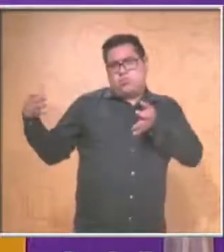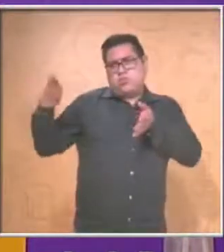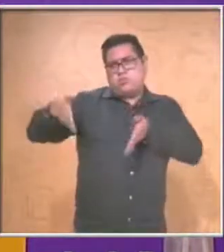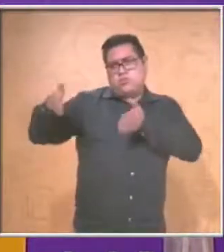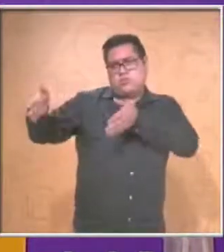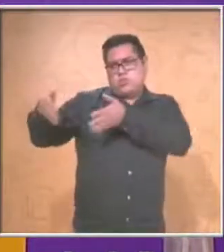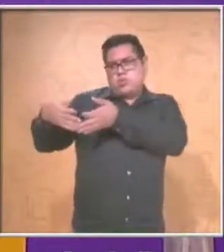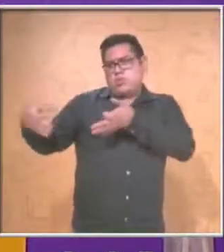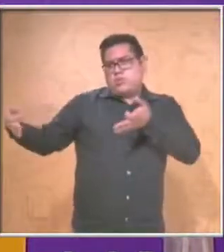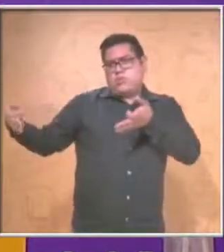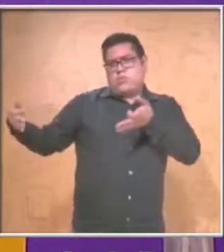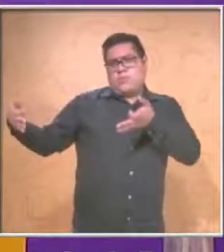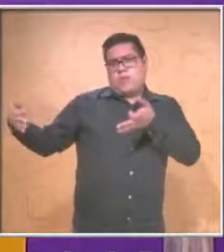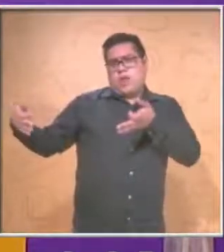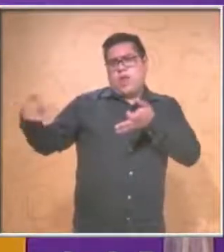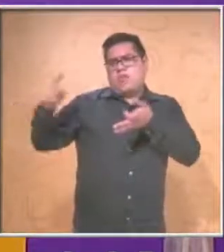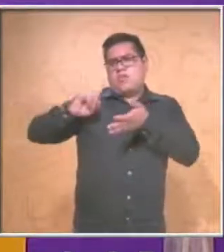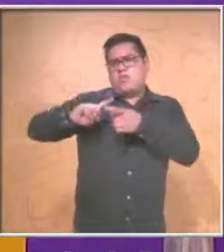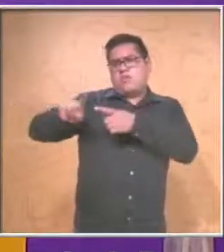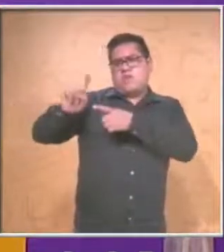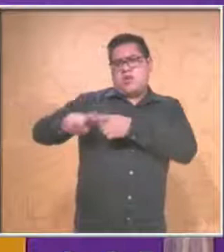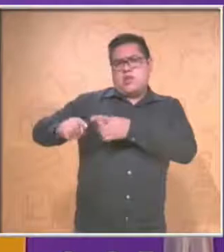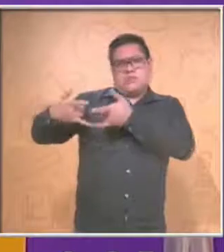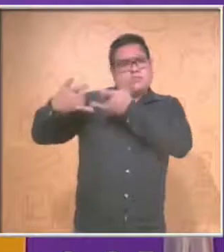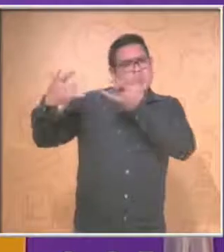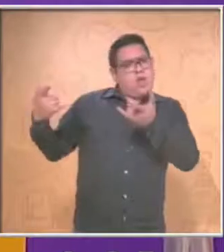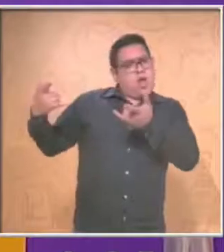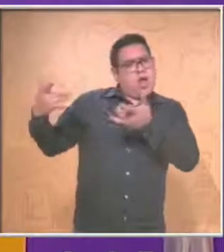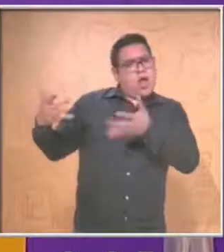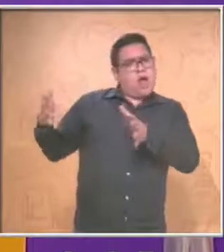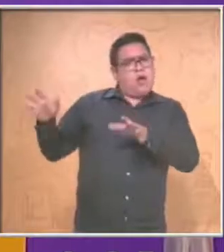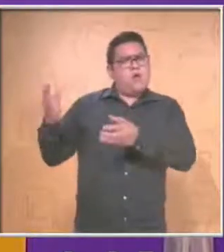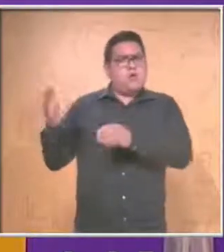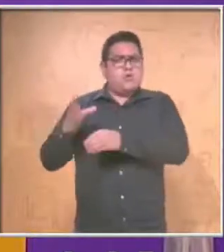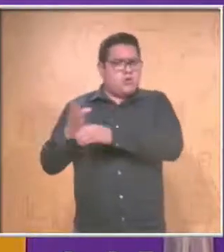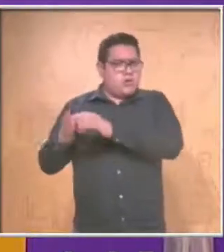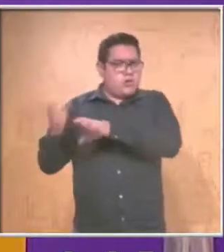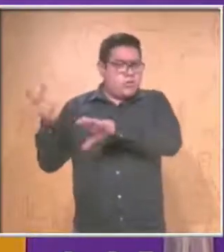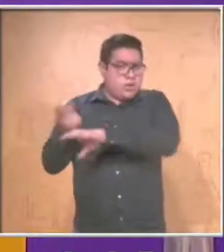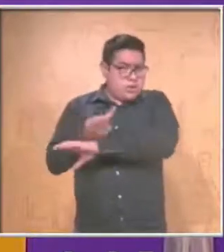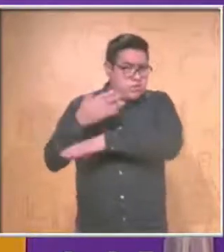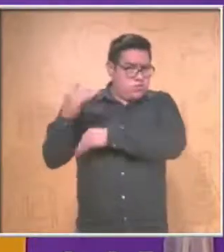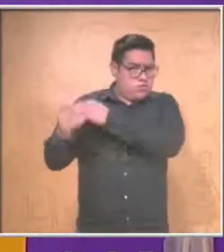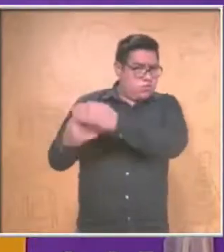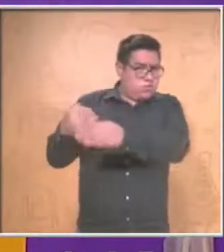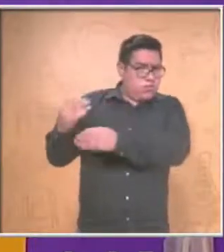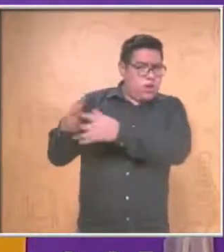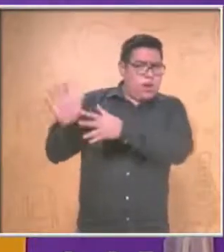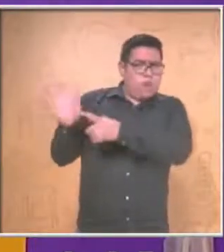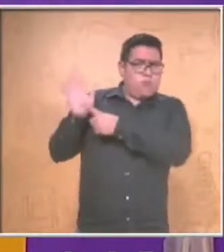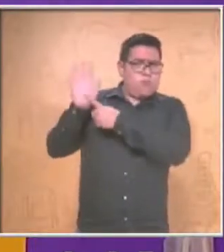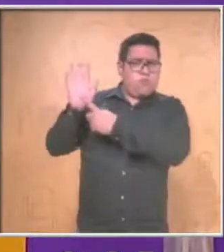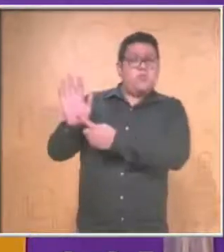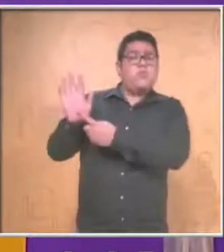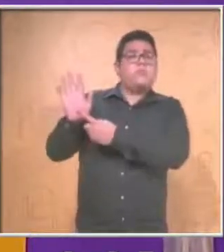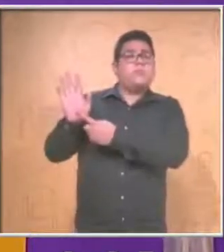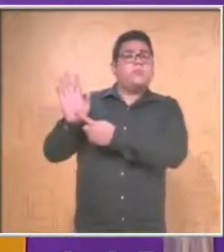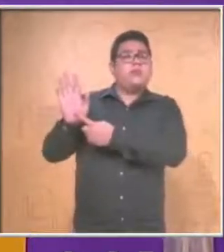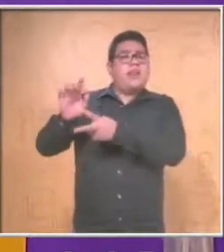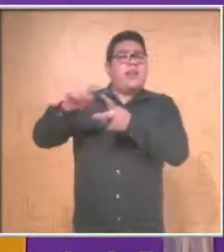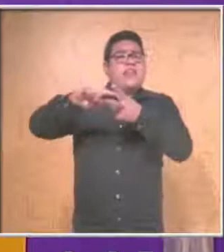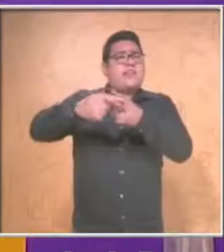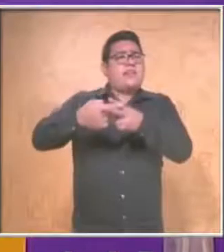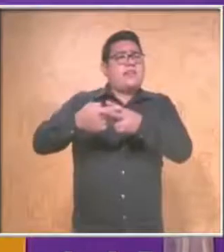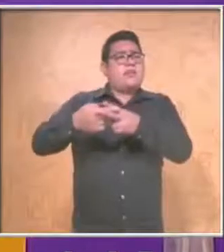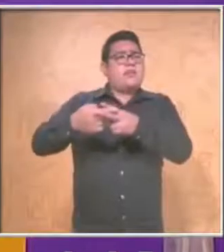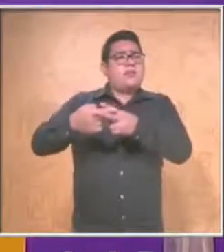etapas, tenemos eventos históricos que pueden ser hechos o procesos que marcan precisamente el